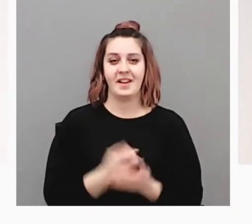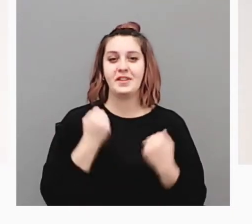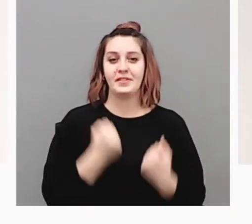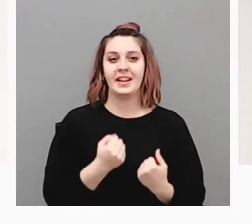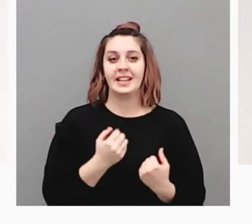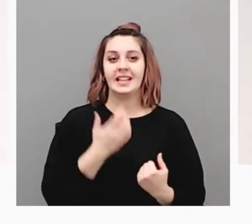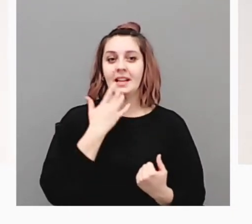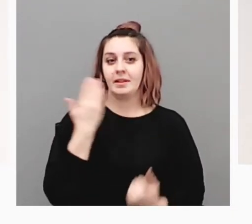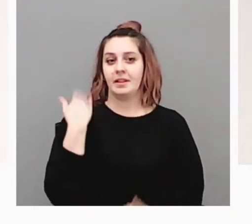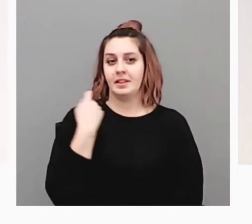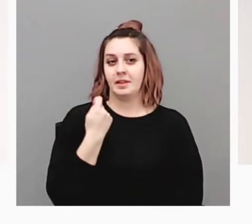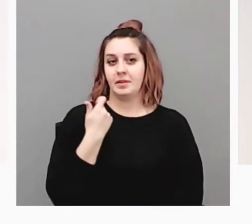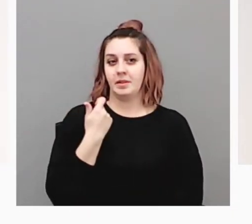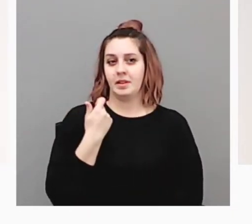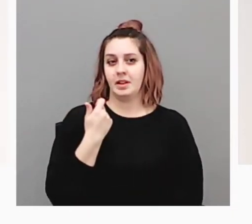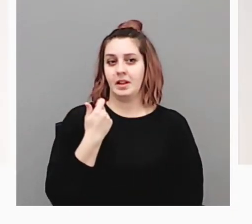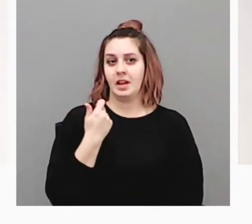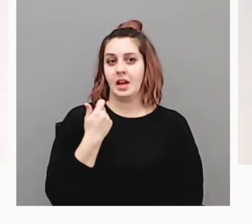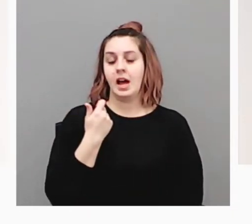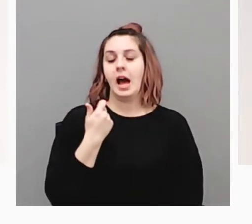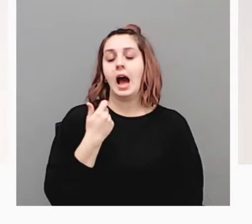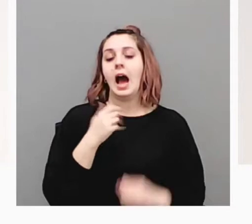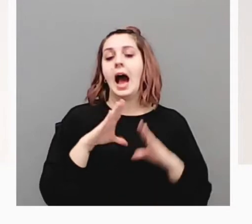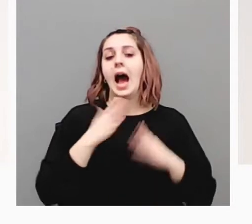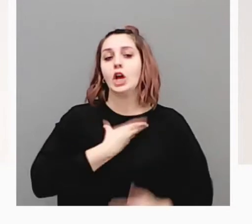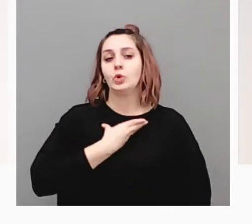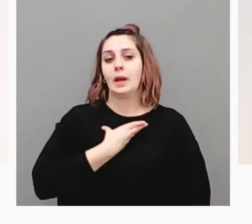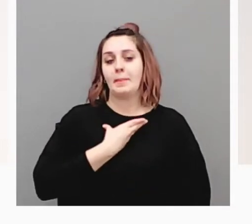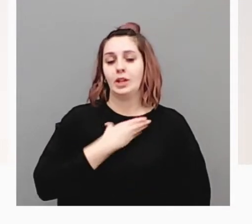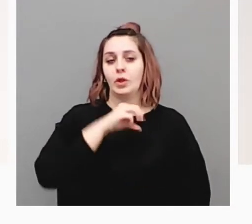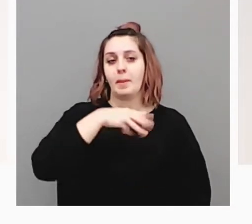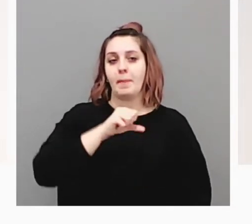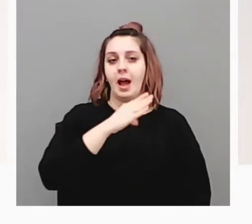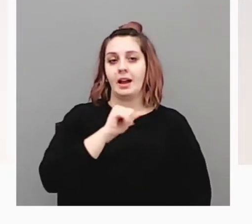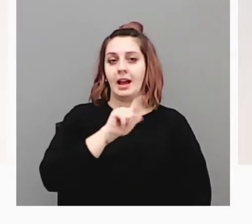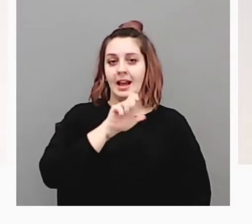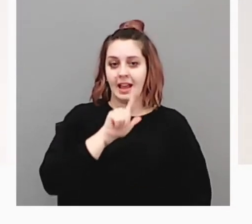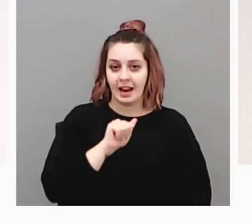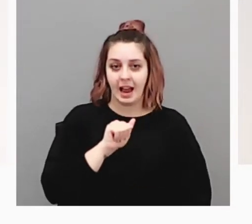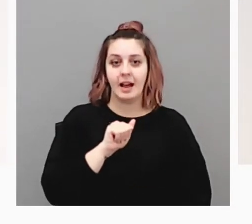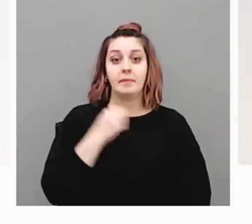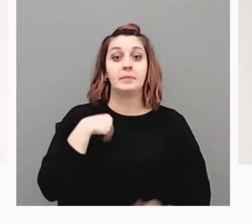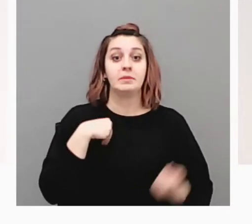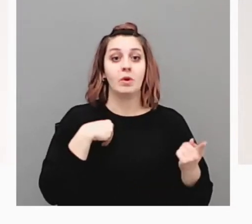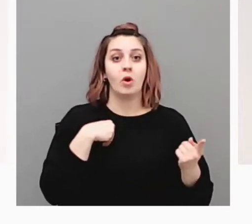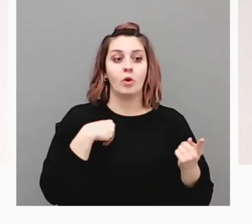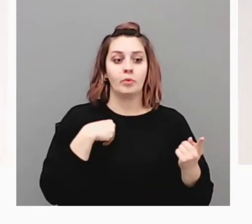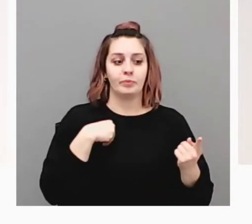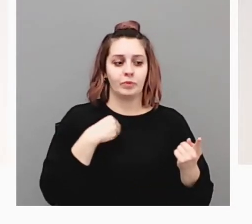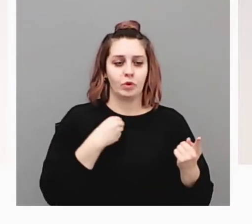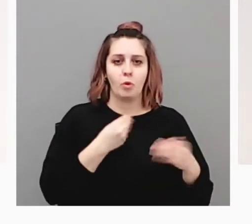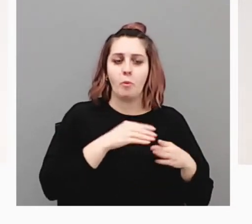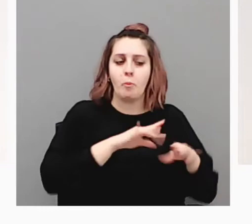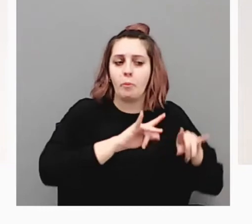recientemente escuchamos al Ayuntamiento de Macael hablando de esa apuesta por el mármol, un producto de la tierra. ¿Y